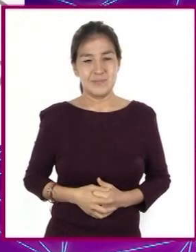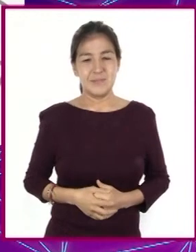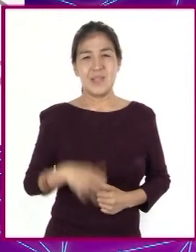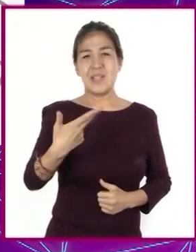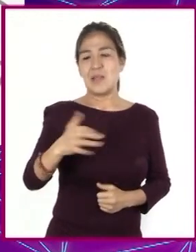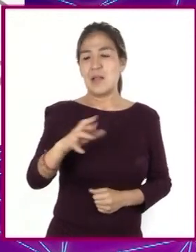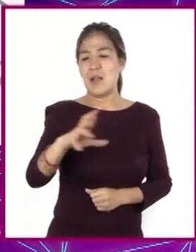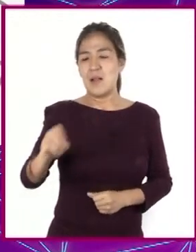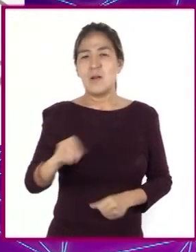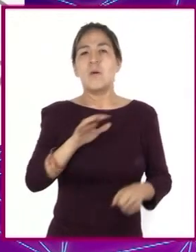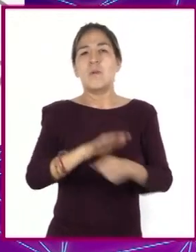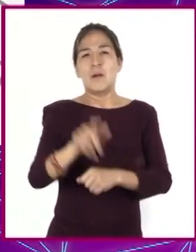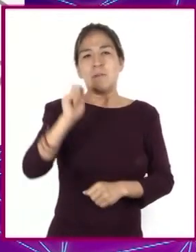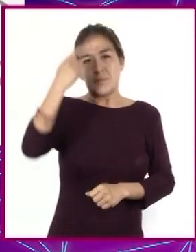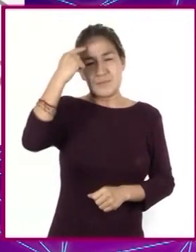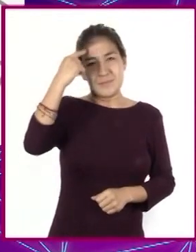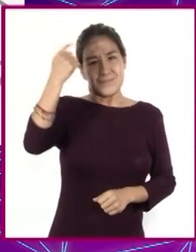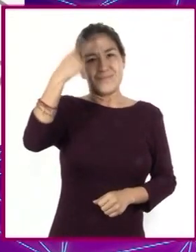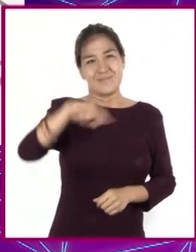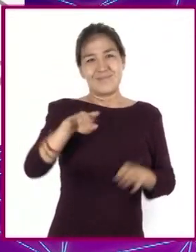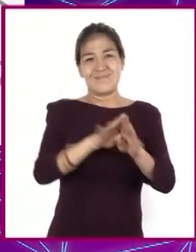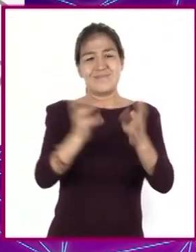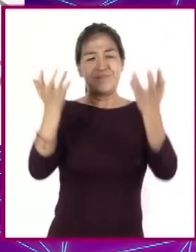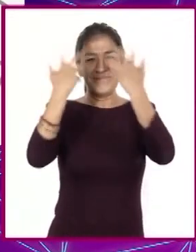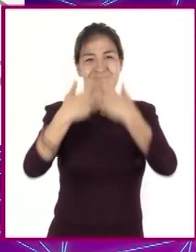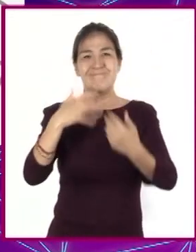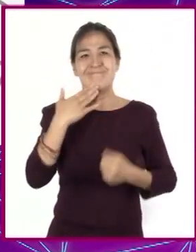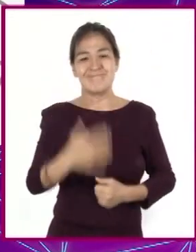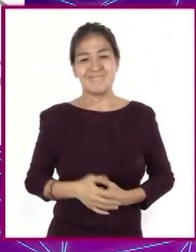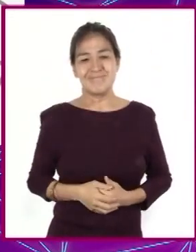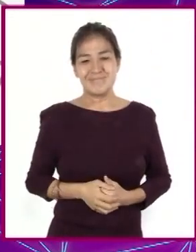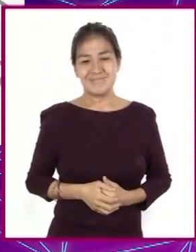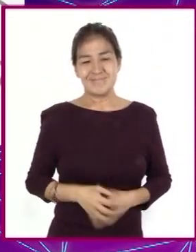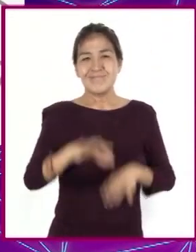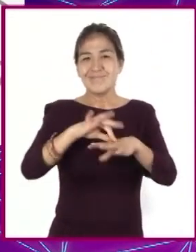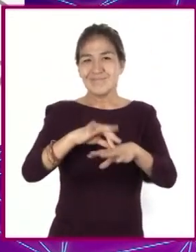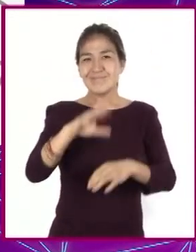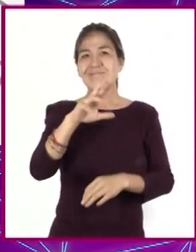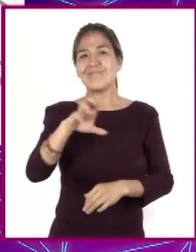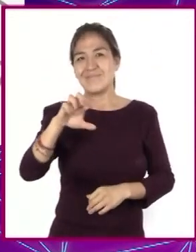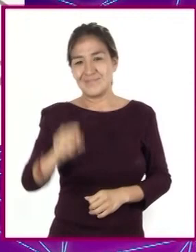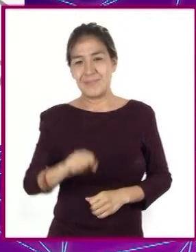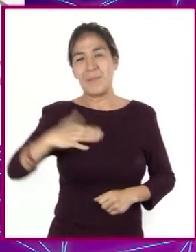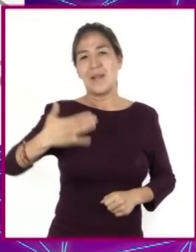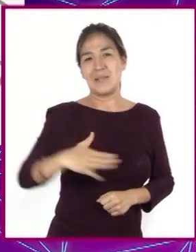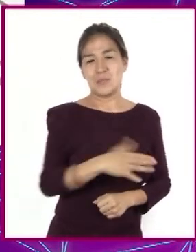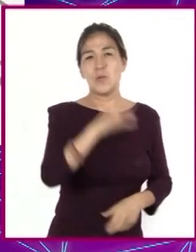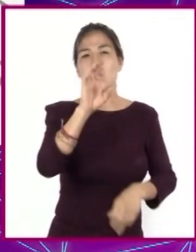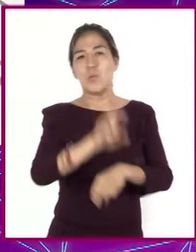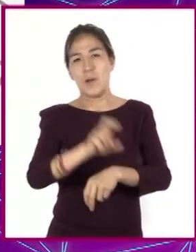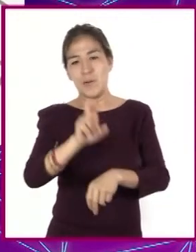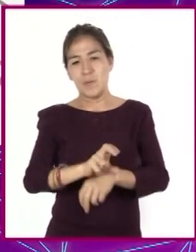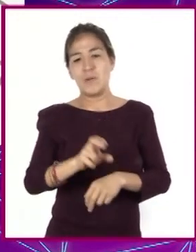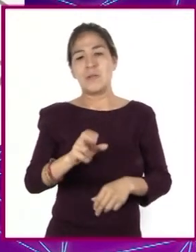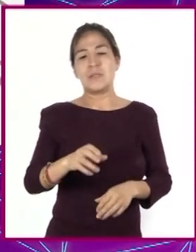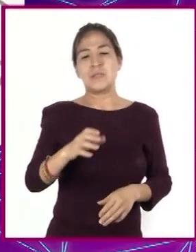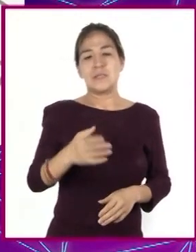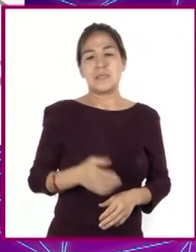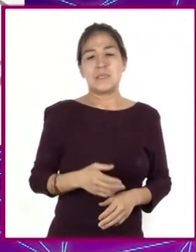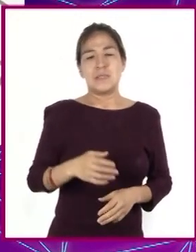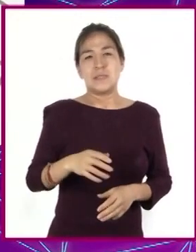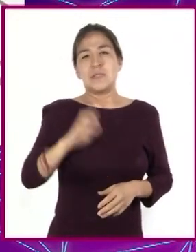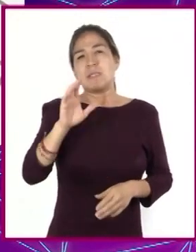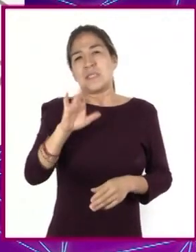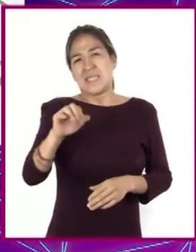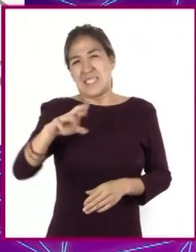contribuye a la función cognitiva estable. Se encuentra en alimentos como la carne de res, de pescado, huevo, cereales y